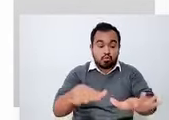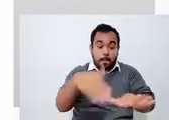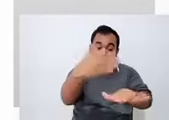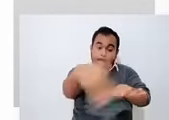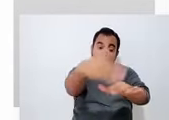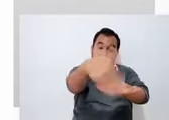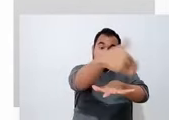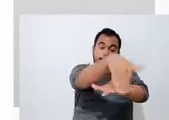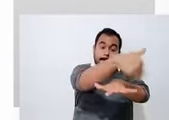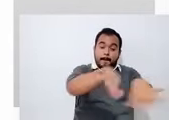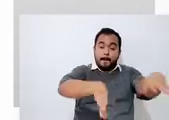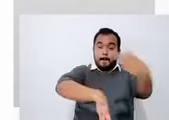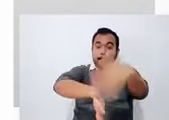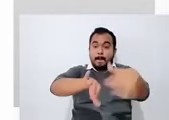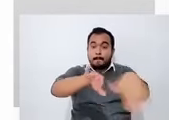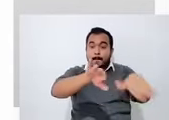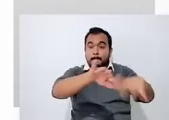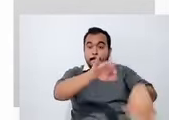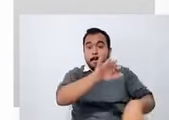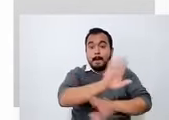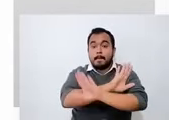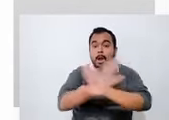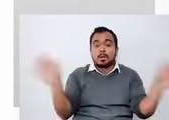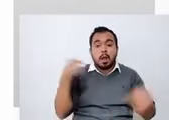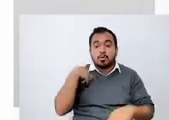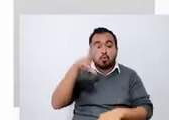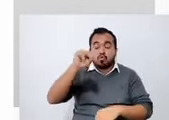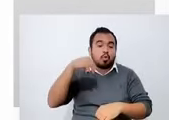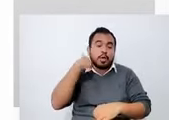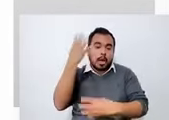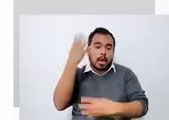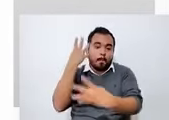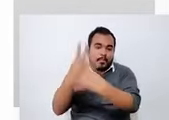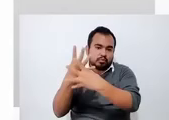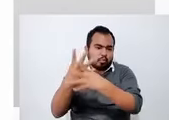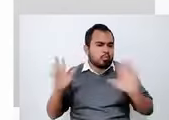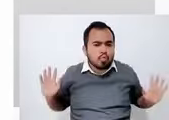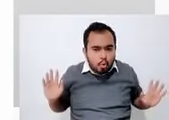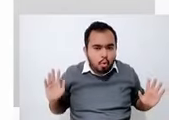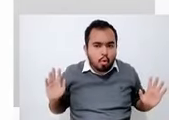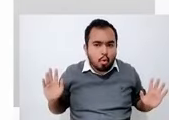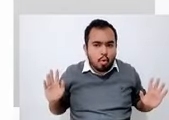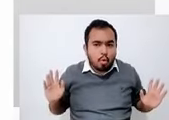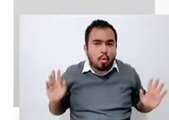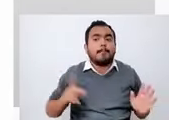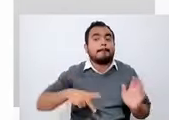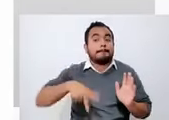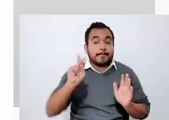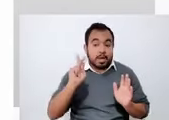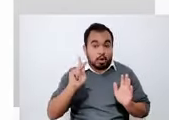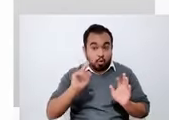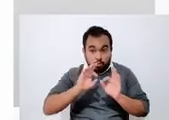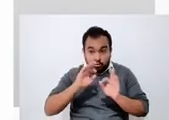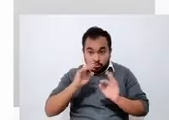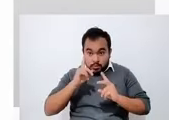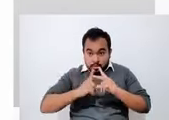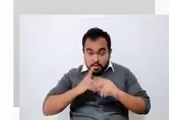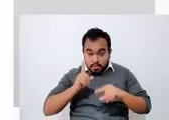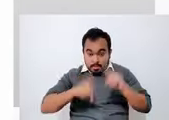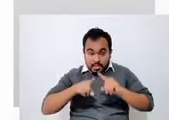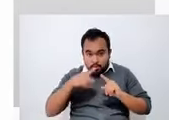mis 2 manos a cambio de no ir a prisión. Tampoco. Pero de nuevo, muchas veces no es una cuestión de proporcionalidad, sino que es una cuestión de